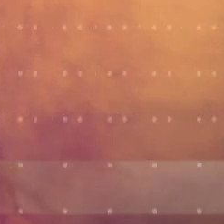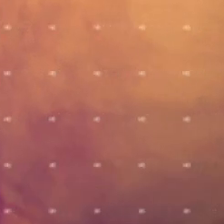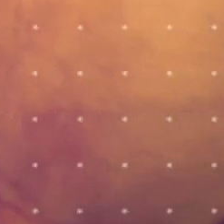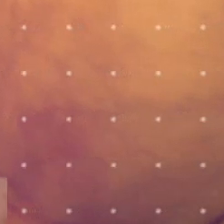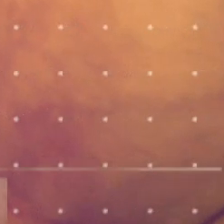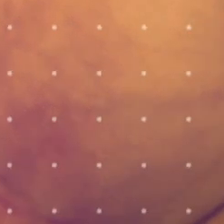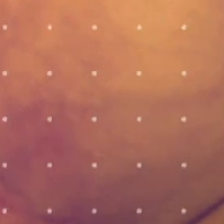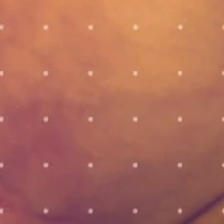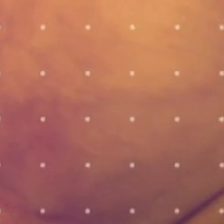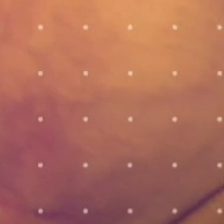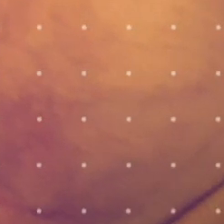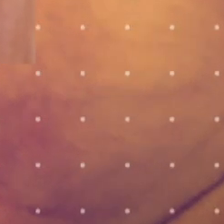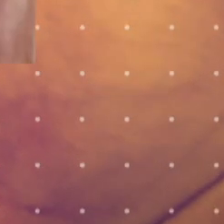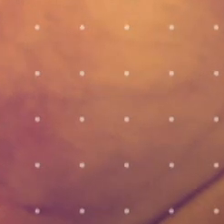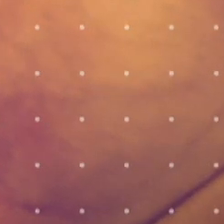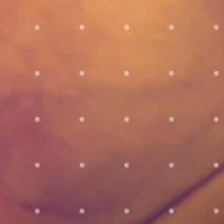Música